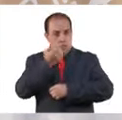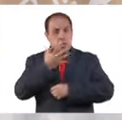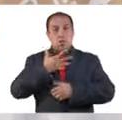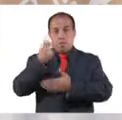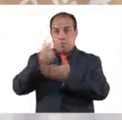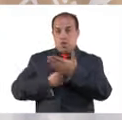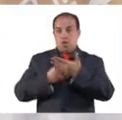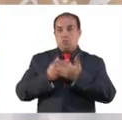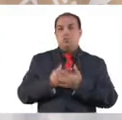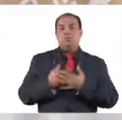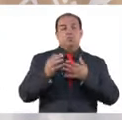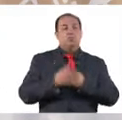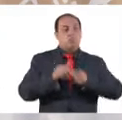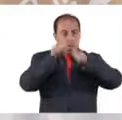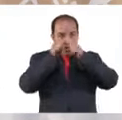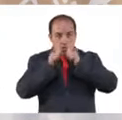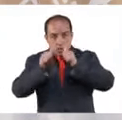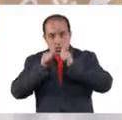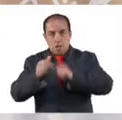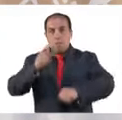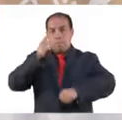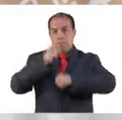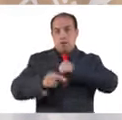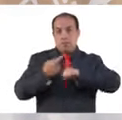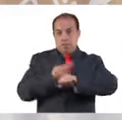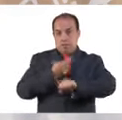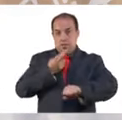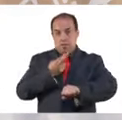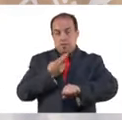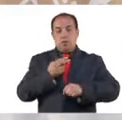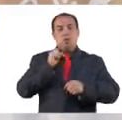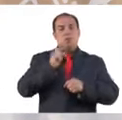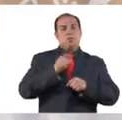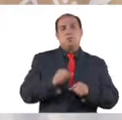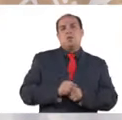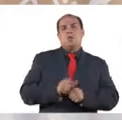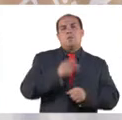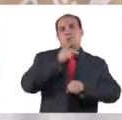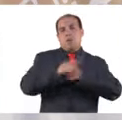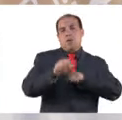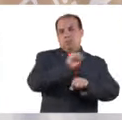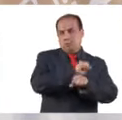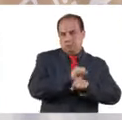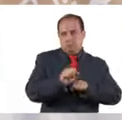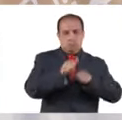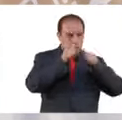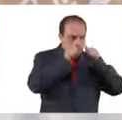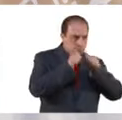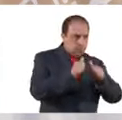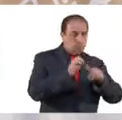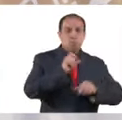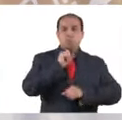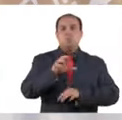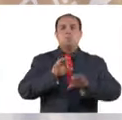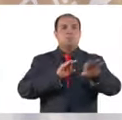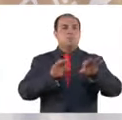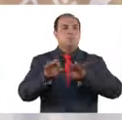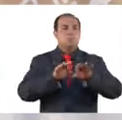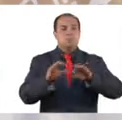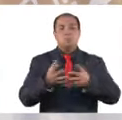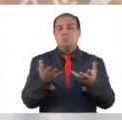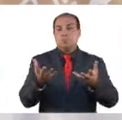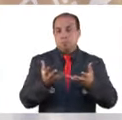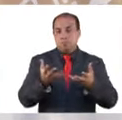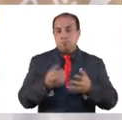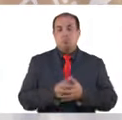por supuesto se atiende pues las de mayor riesgo hasta las de menor riesgo. También el trabajo que se